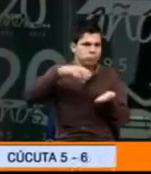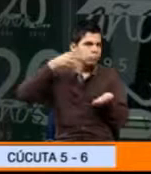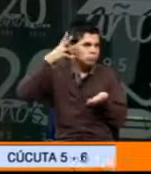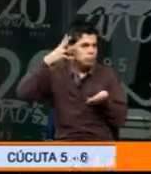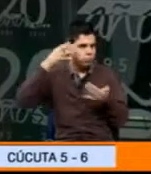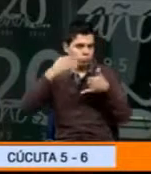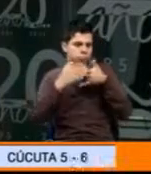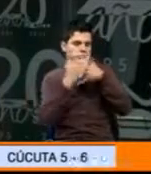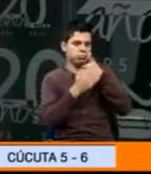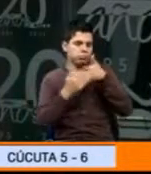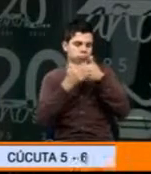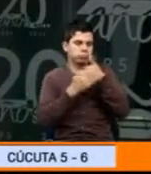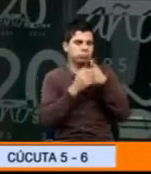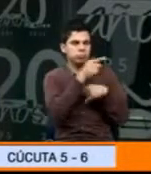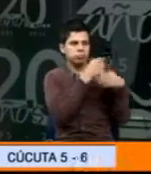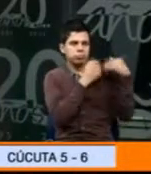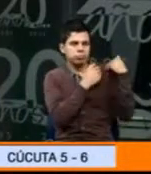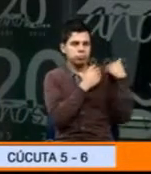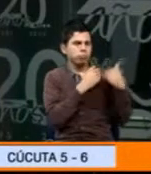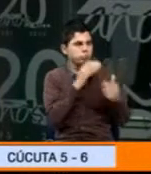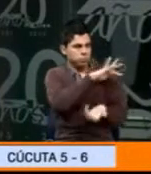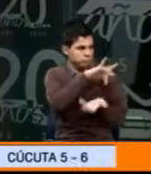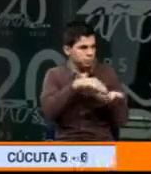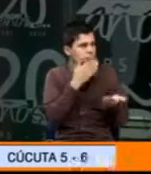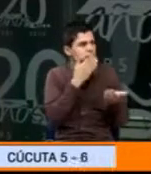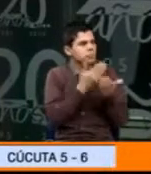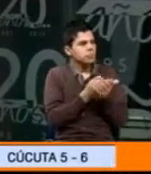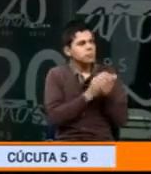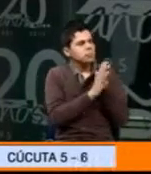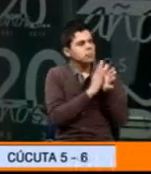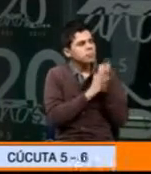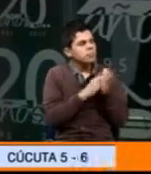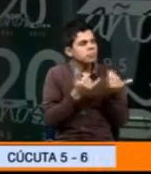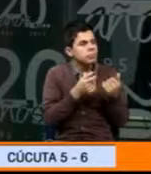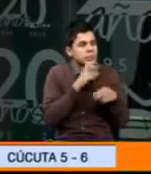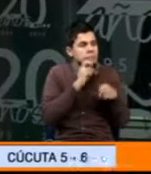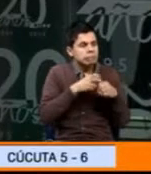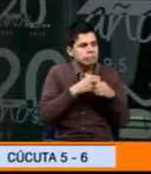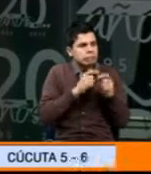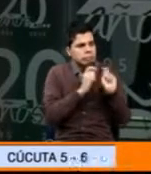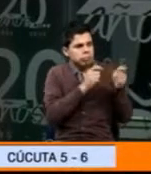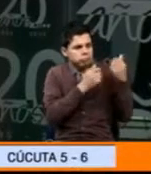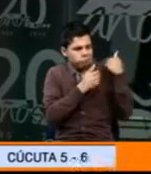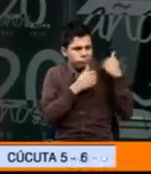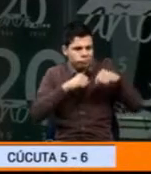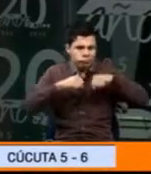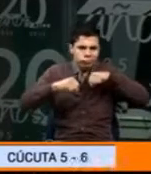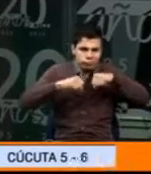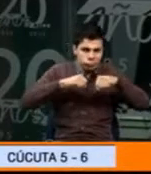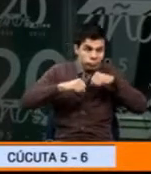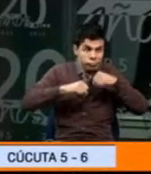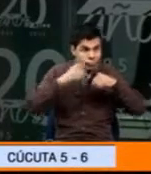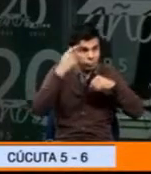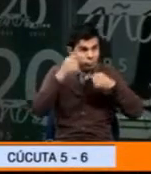país. Doctor, gracias por acompañarnos a esta hora. ¿Y cuál es la competencia suya teniendo en cuenta pues que es de la